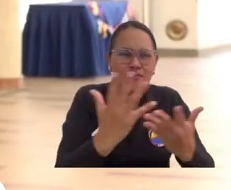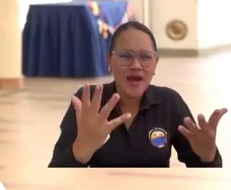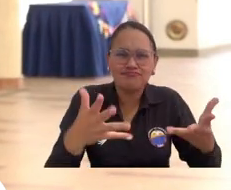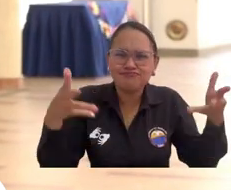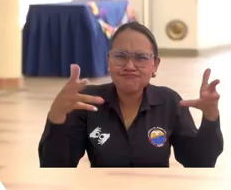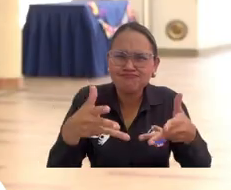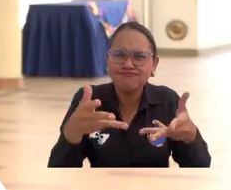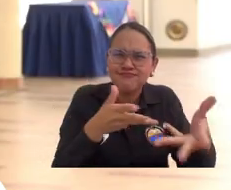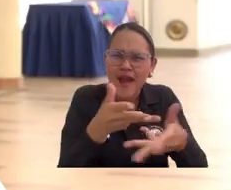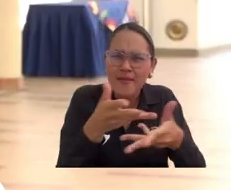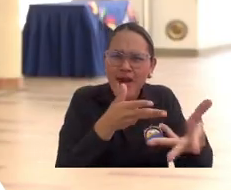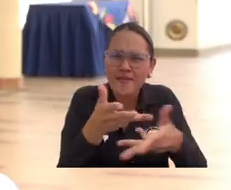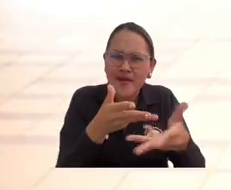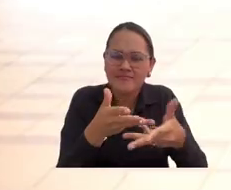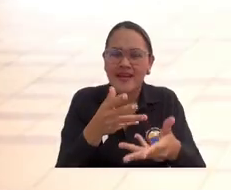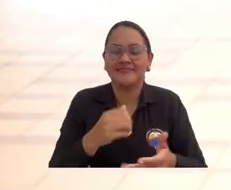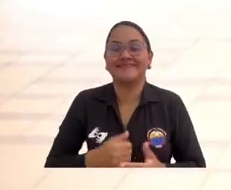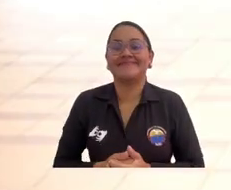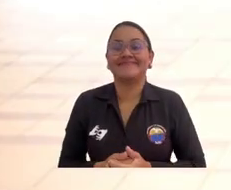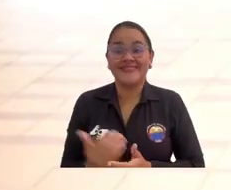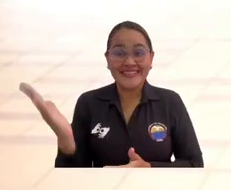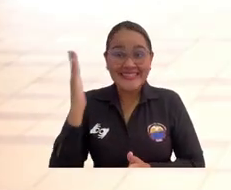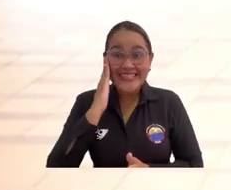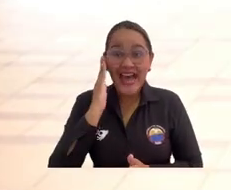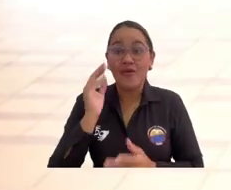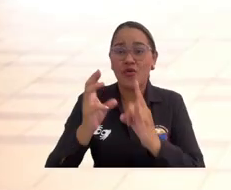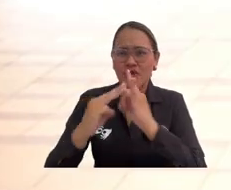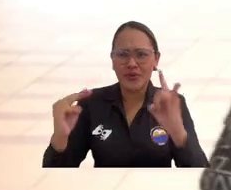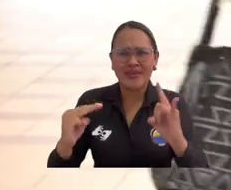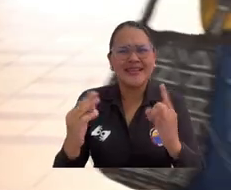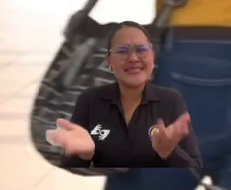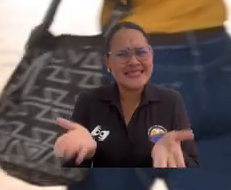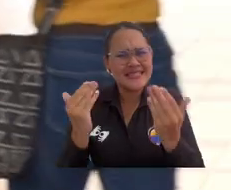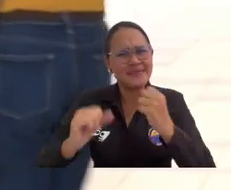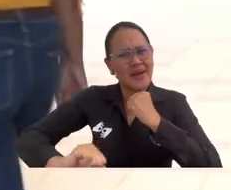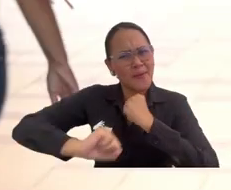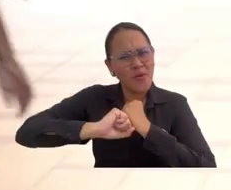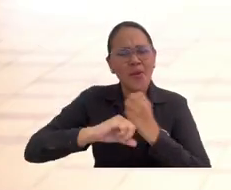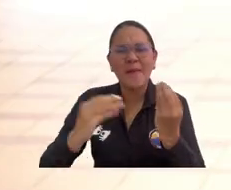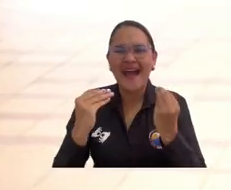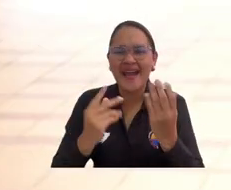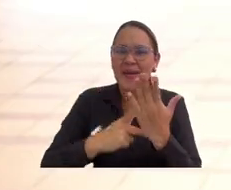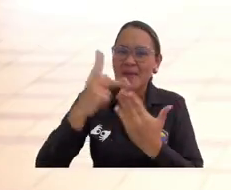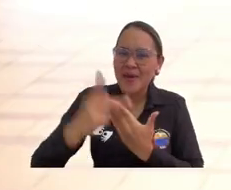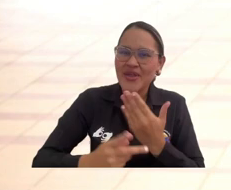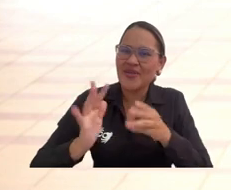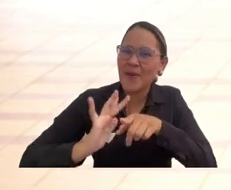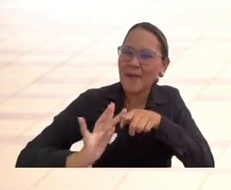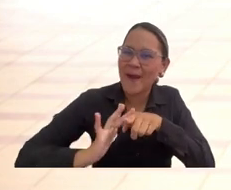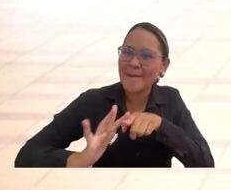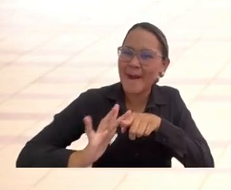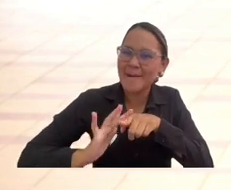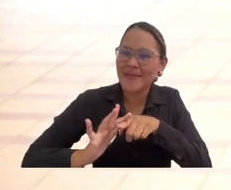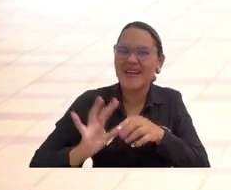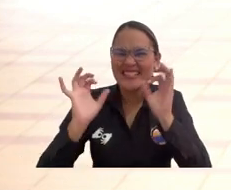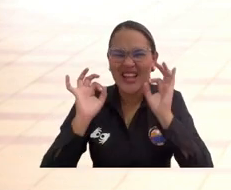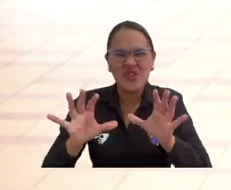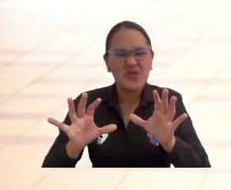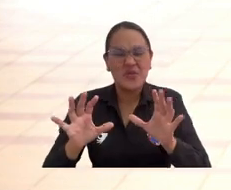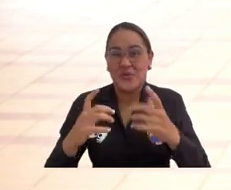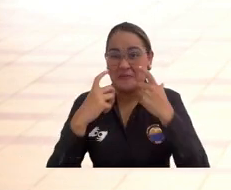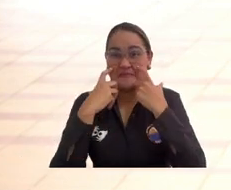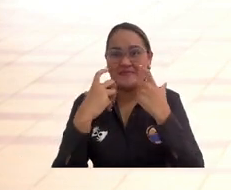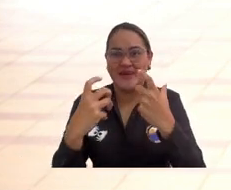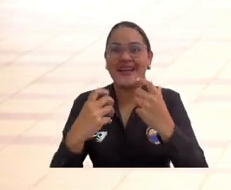las comunidades que representamos. Sabemos que va a ser un gran apoyo la universidad para nuestro municipio y para todos los proyectos que vamos